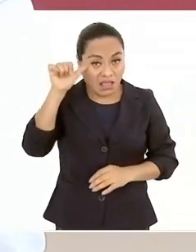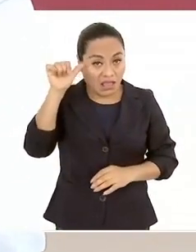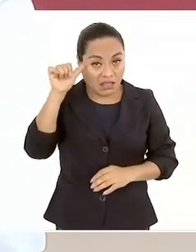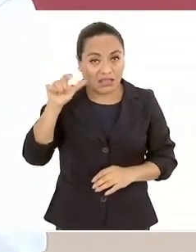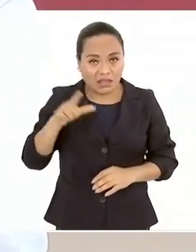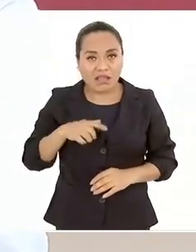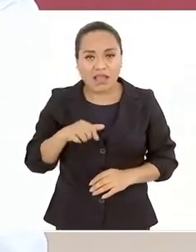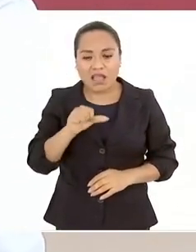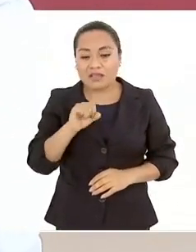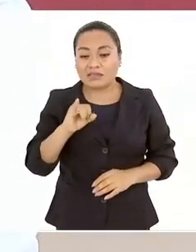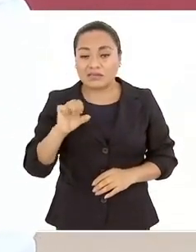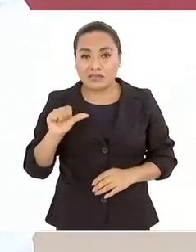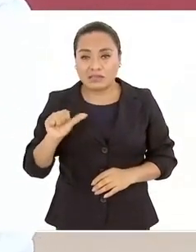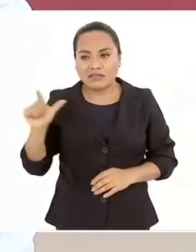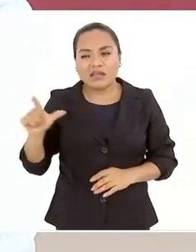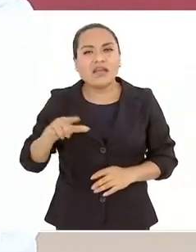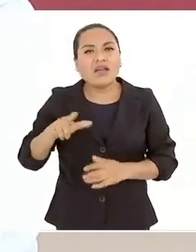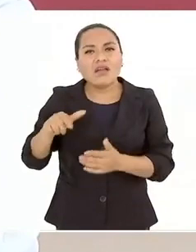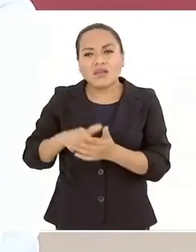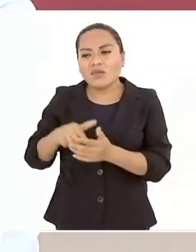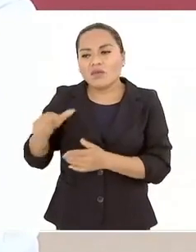región dormida.